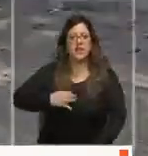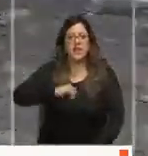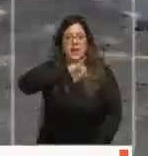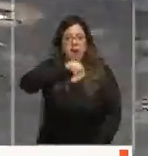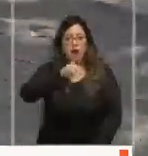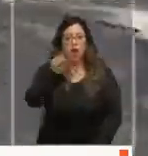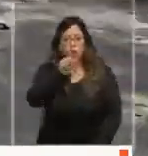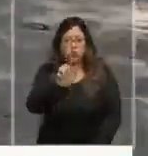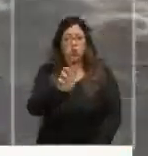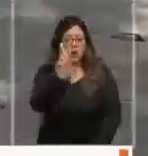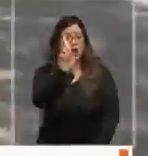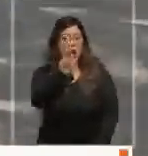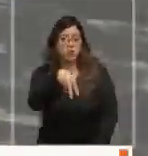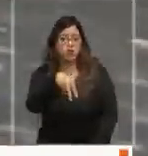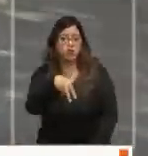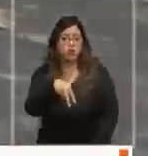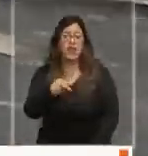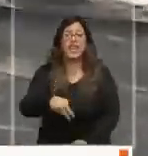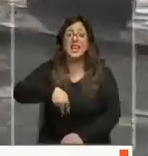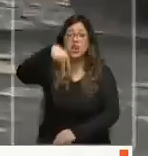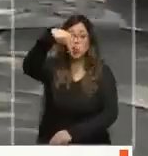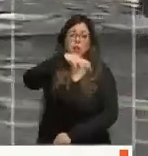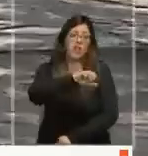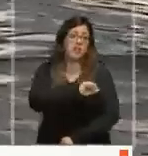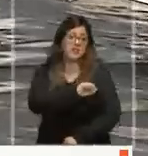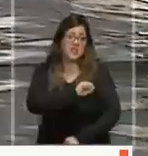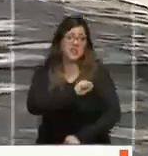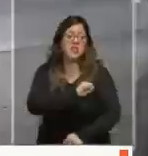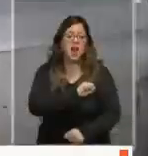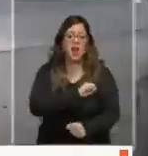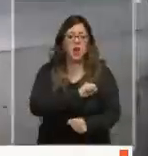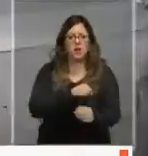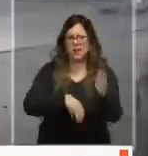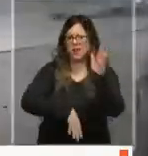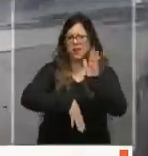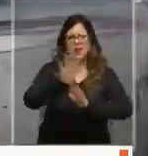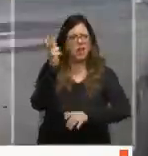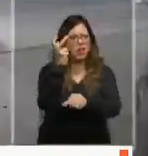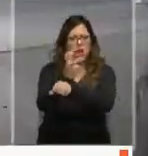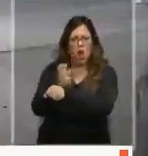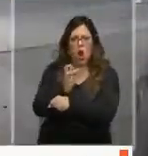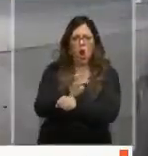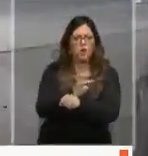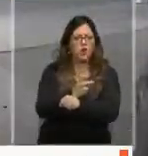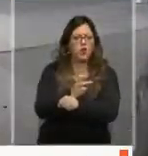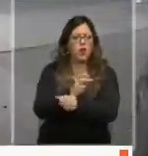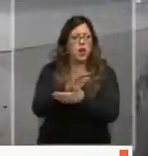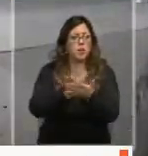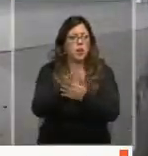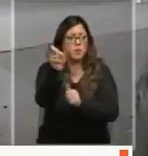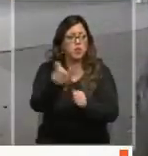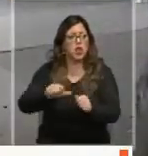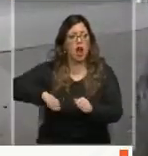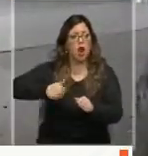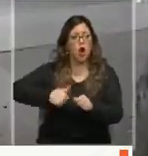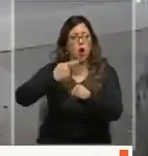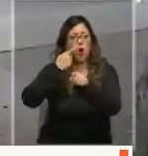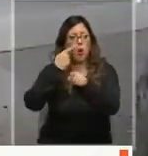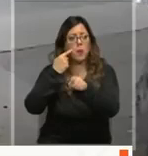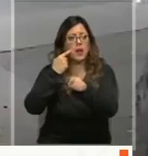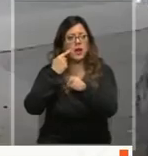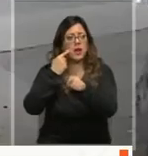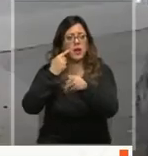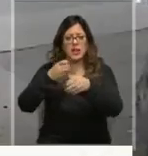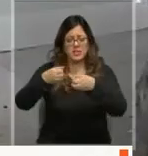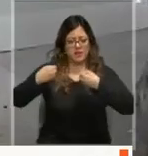tiene razón. Para el sector norte de la capital han ocurrido la mayoría de estos casos, como el de este joven, que prefiere soltar